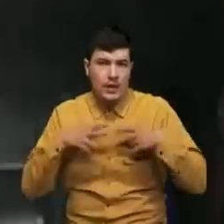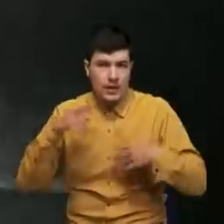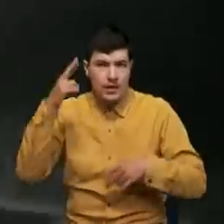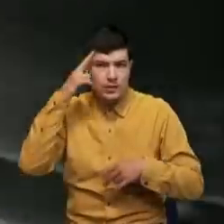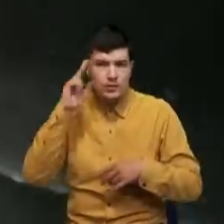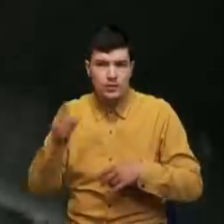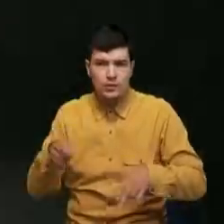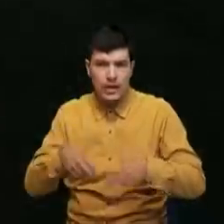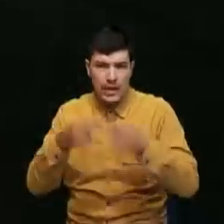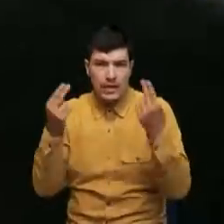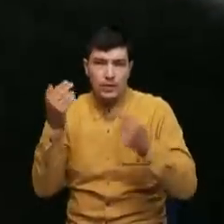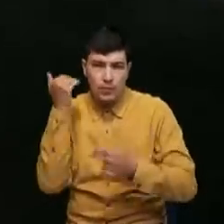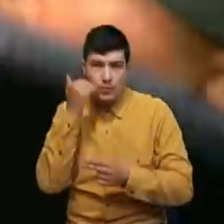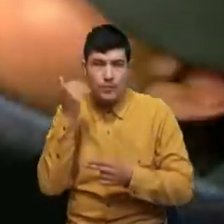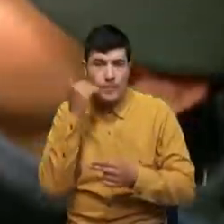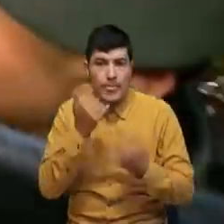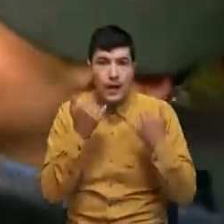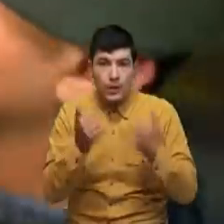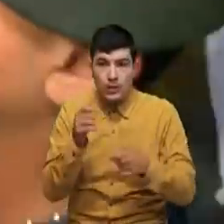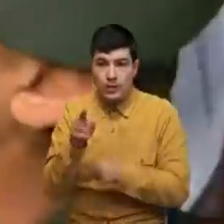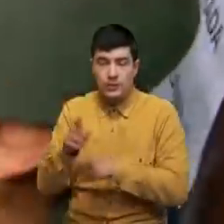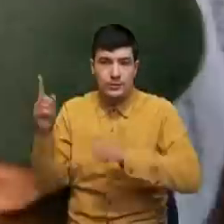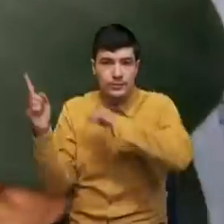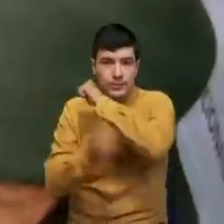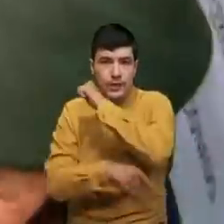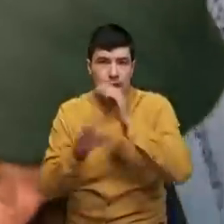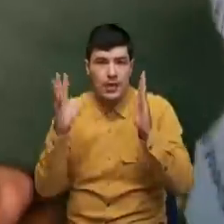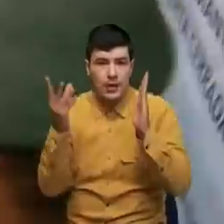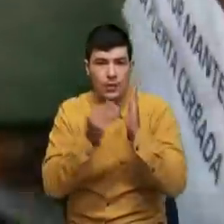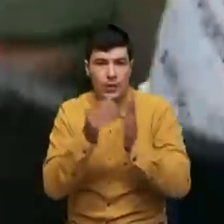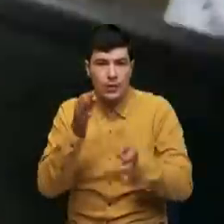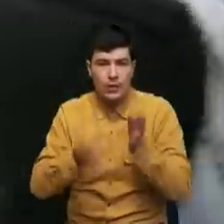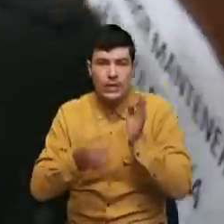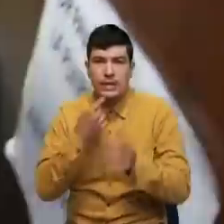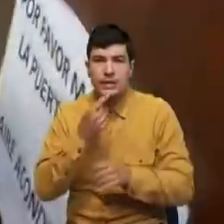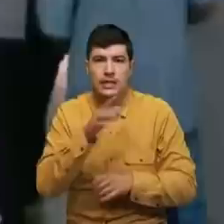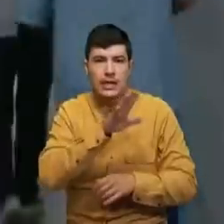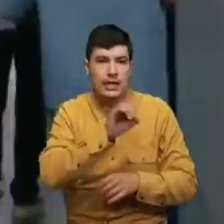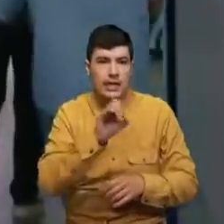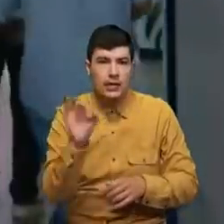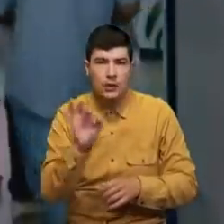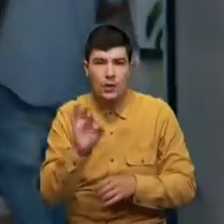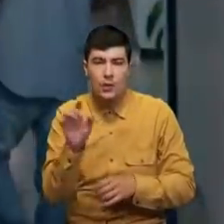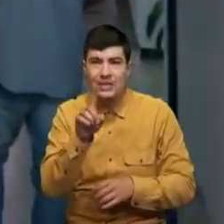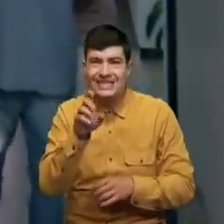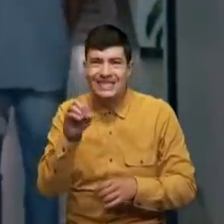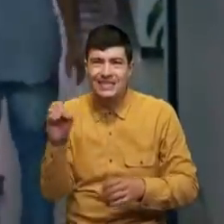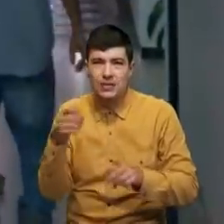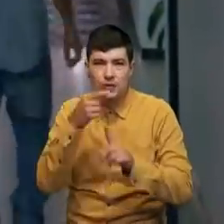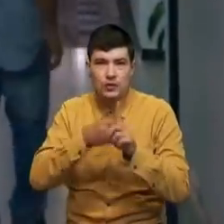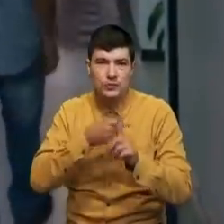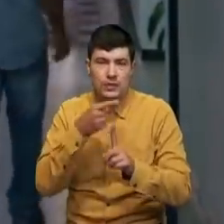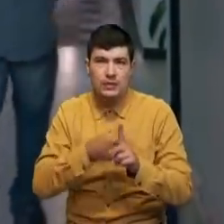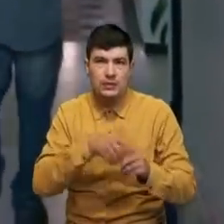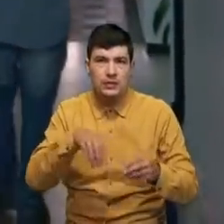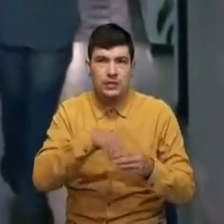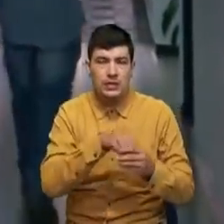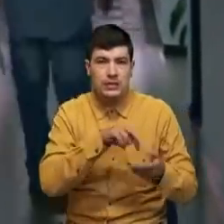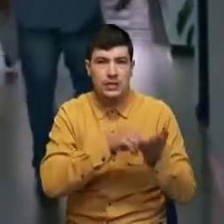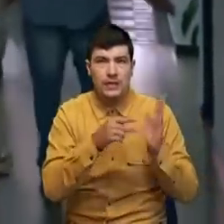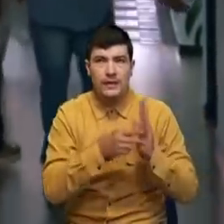Esta pena comporta, o la pena que comporta el Código Penal, es de 500 a 600 meses de prisión, que equivale a